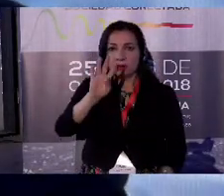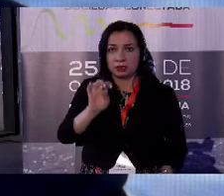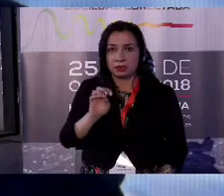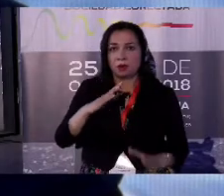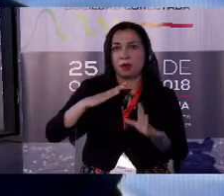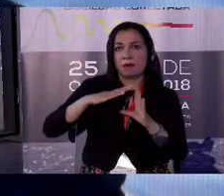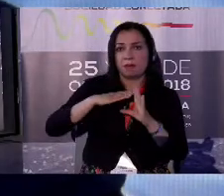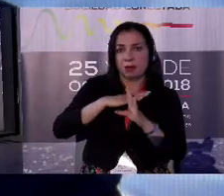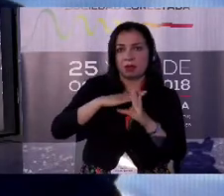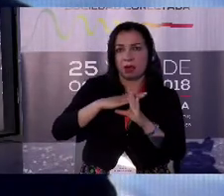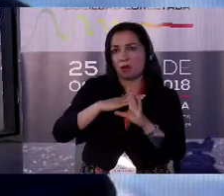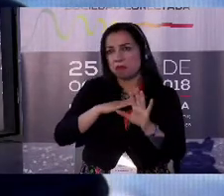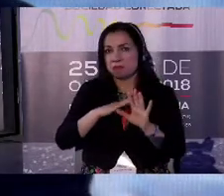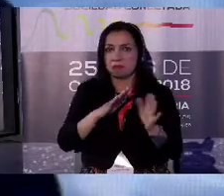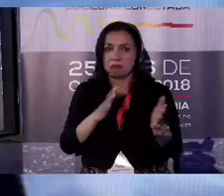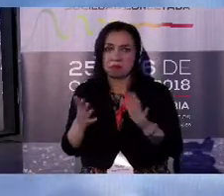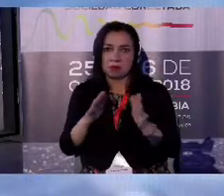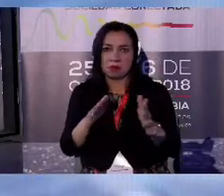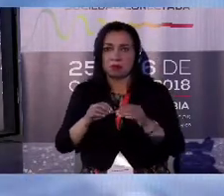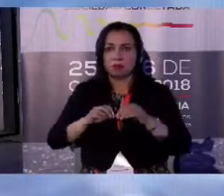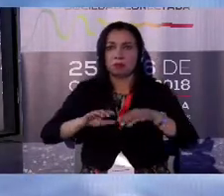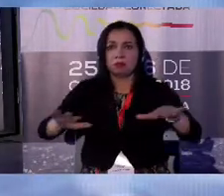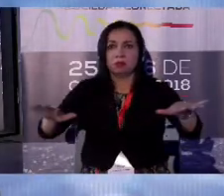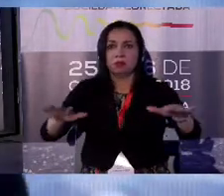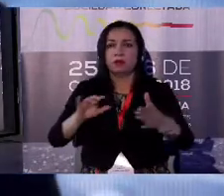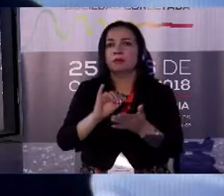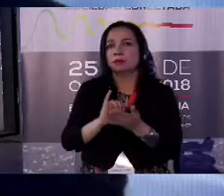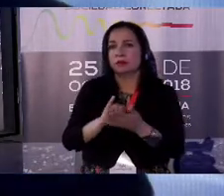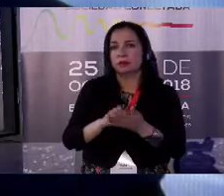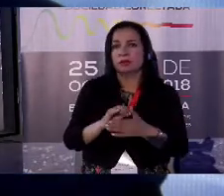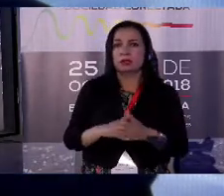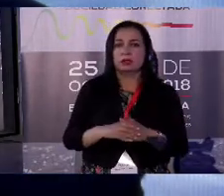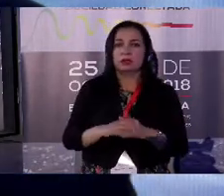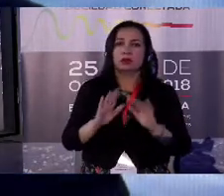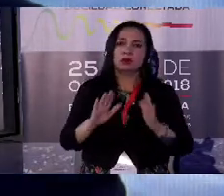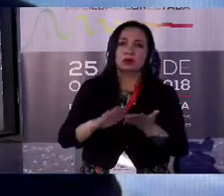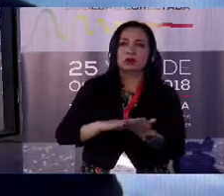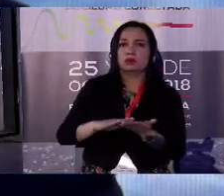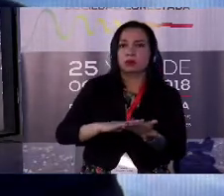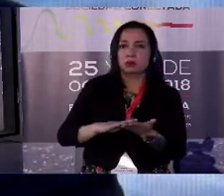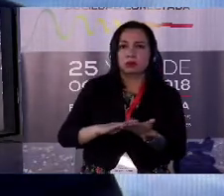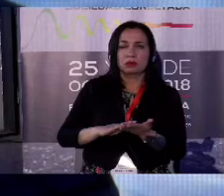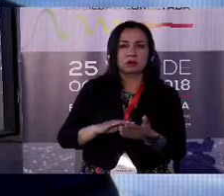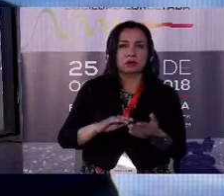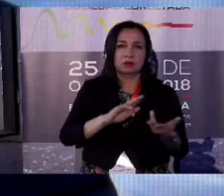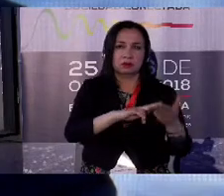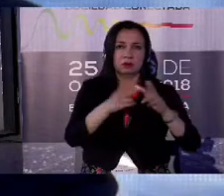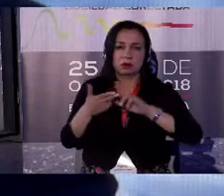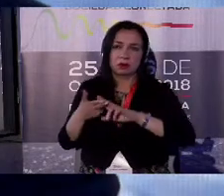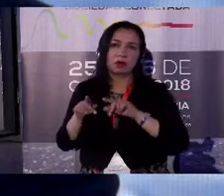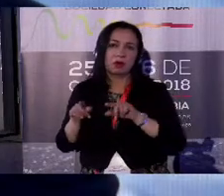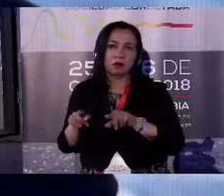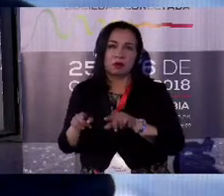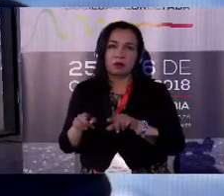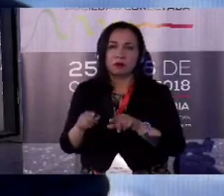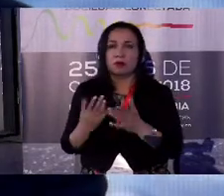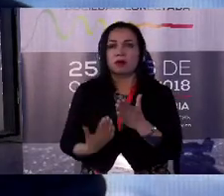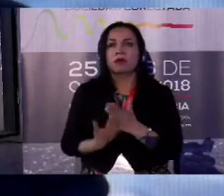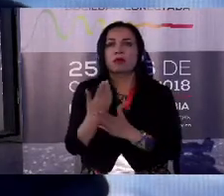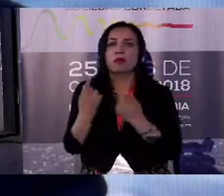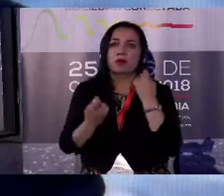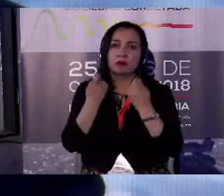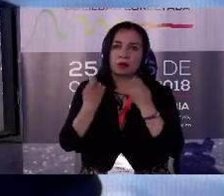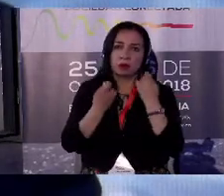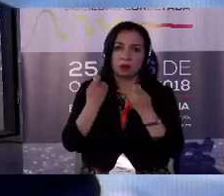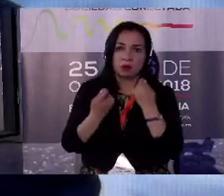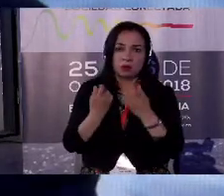básicamente está enfocado a B2B o B2B2C. Entonces, las soluciones van a tener que ver más que nada con eso, con los nuevos negocios y las